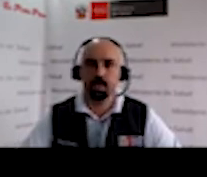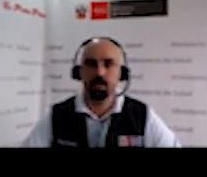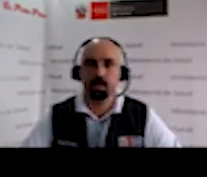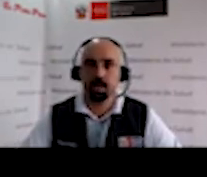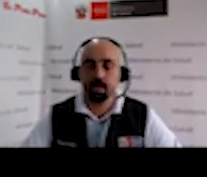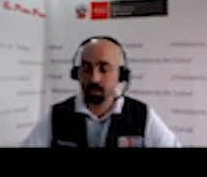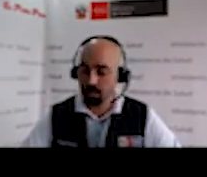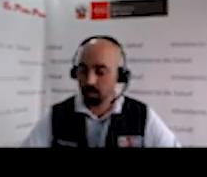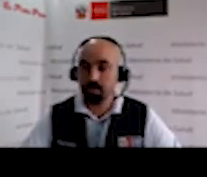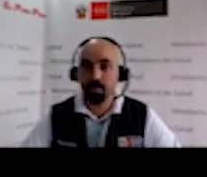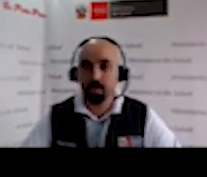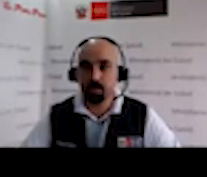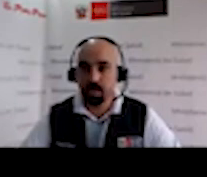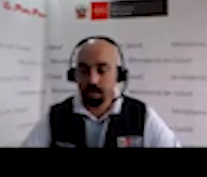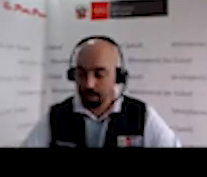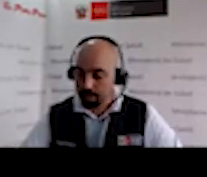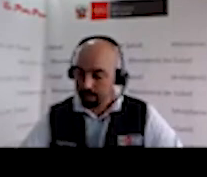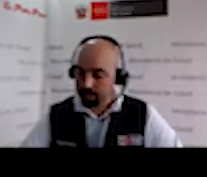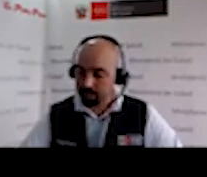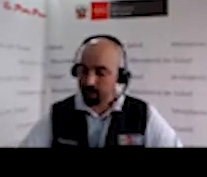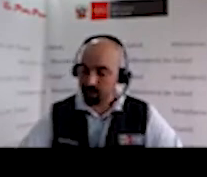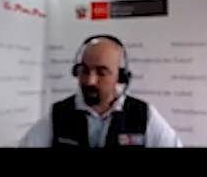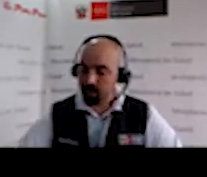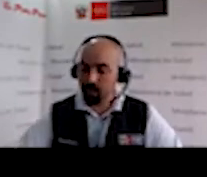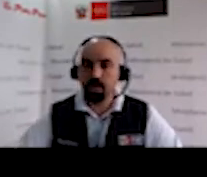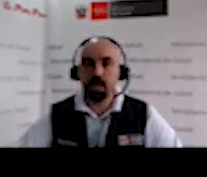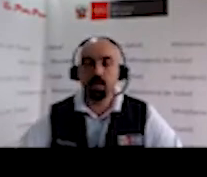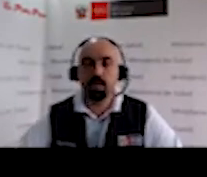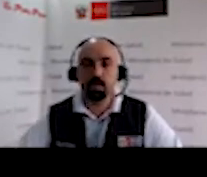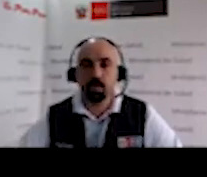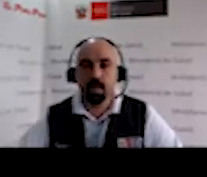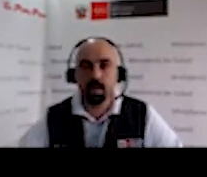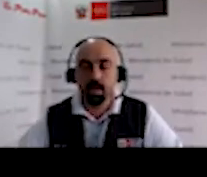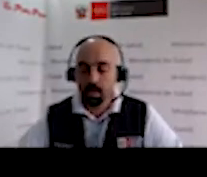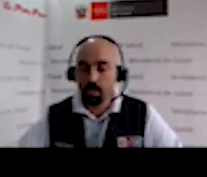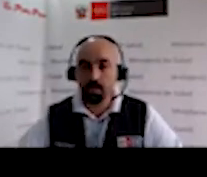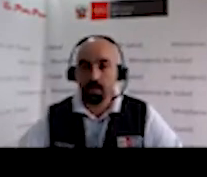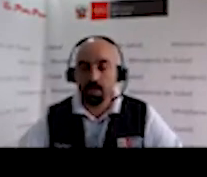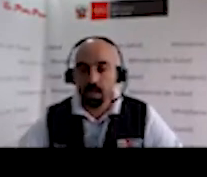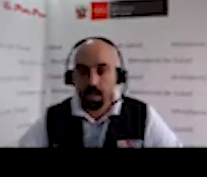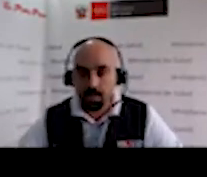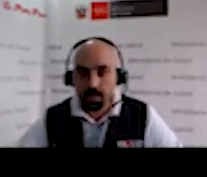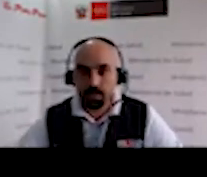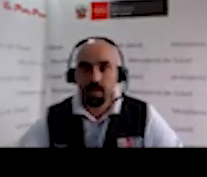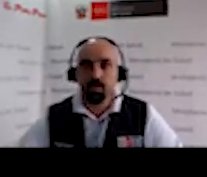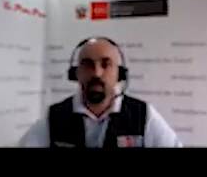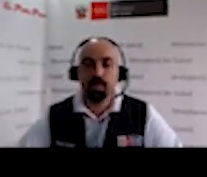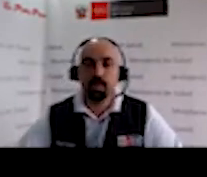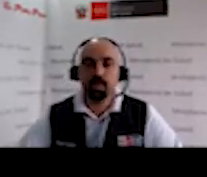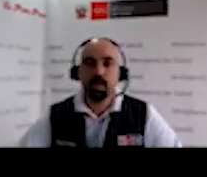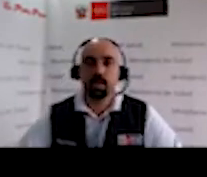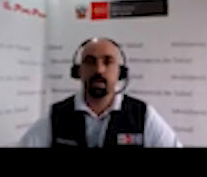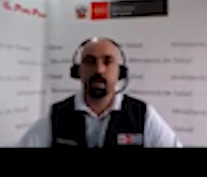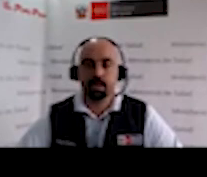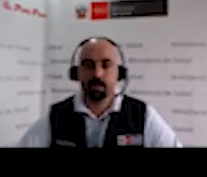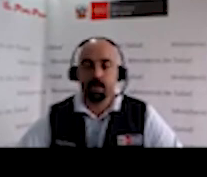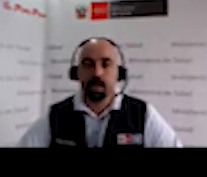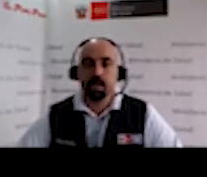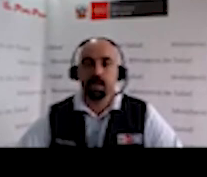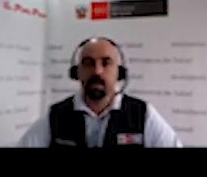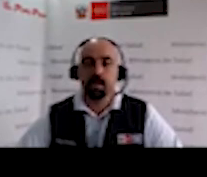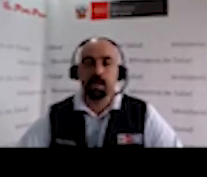Importantísimo, doctora, muchísimas gracias. Una última pregunta. Nos han preguntado qué otras enfermedades o enfermedades graves pueden estar